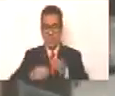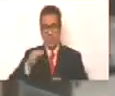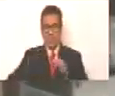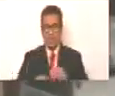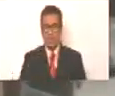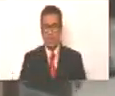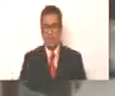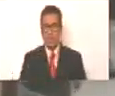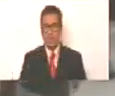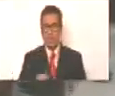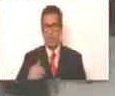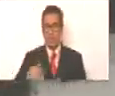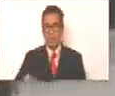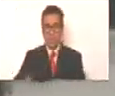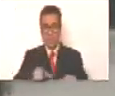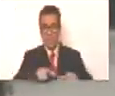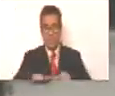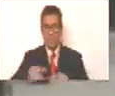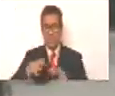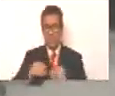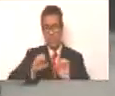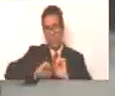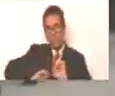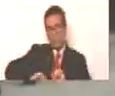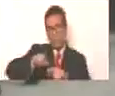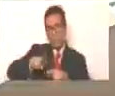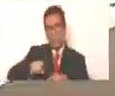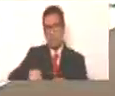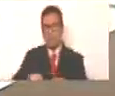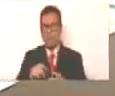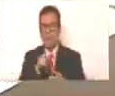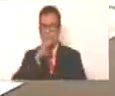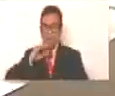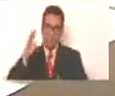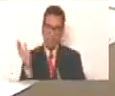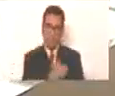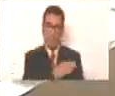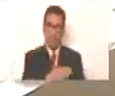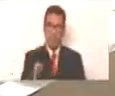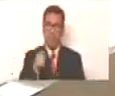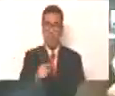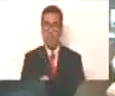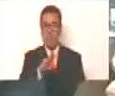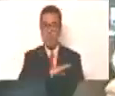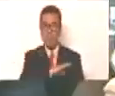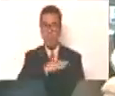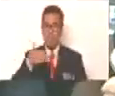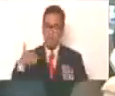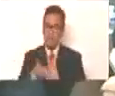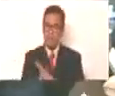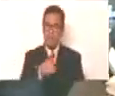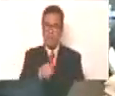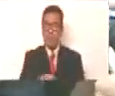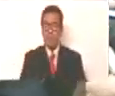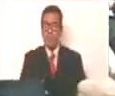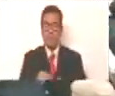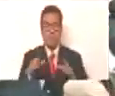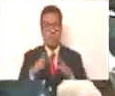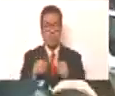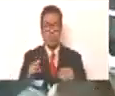sector más despreciado y más humillado. Entonces para él significaba ver a la madre